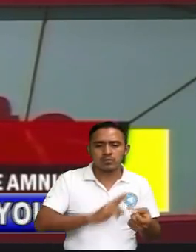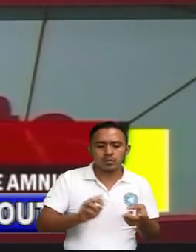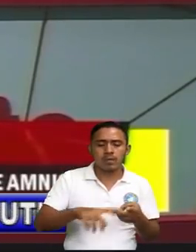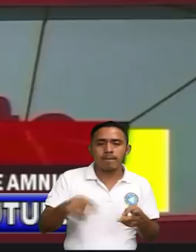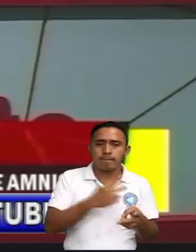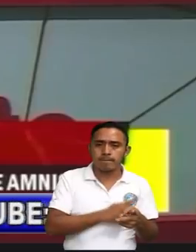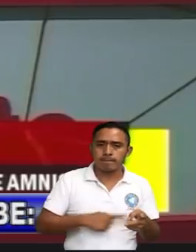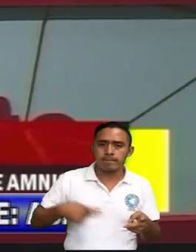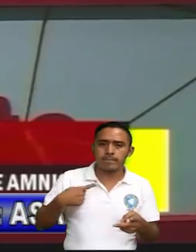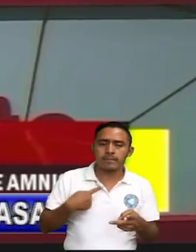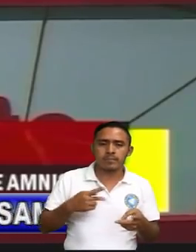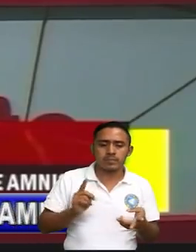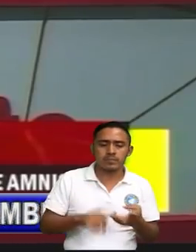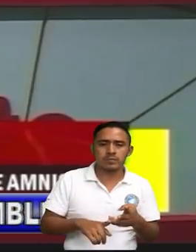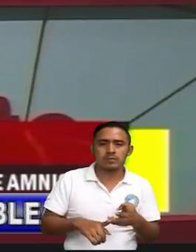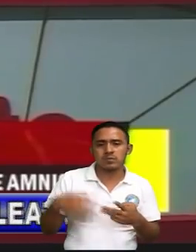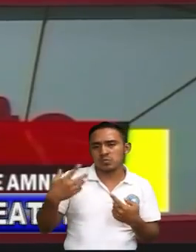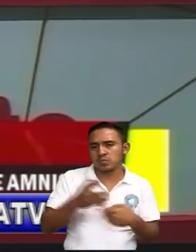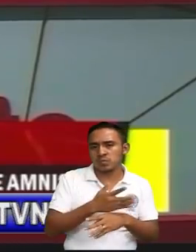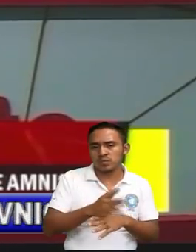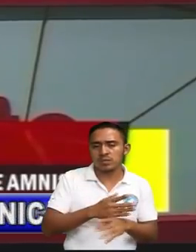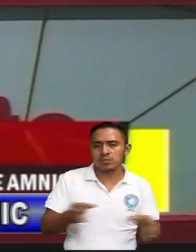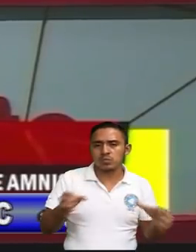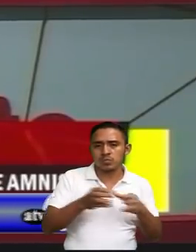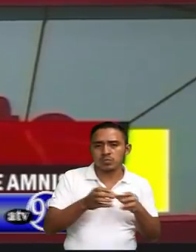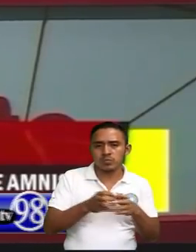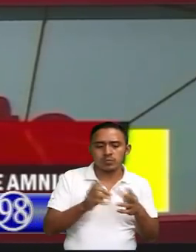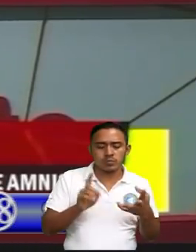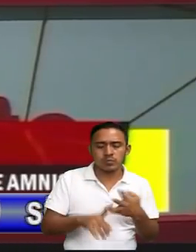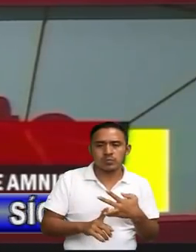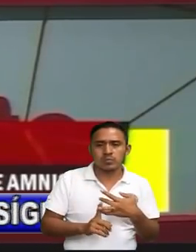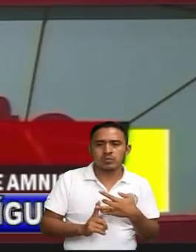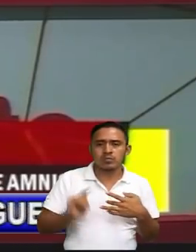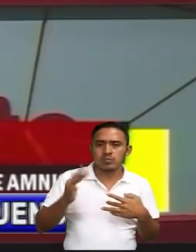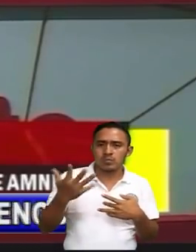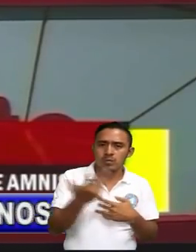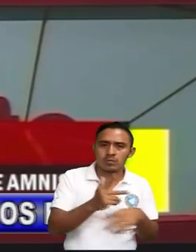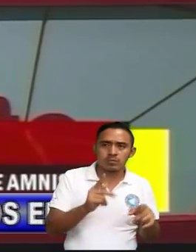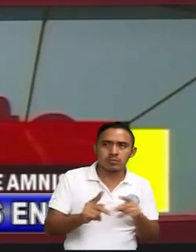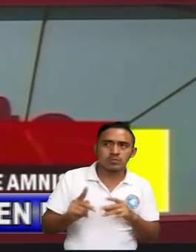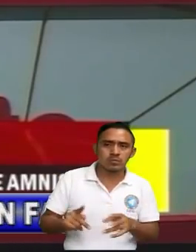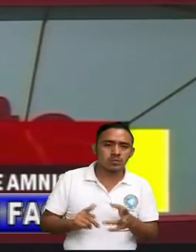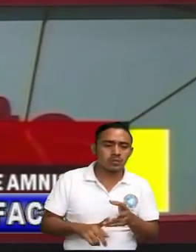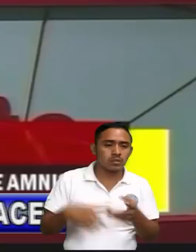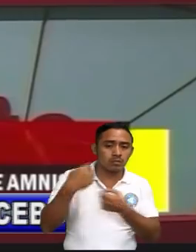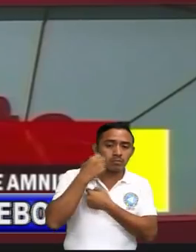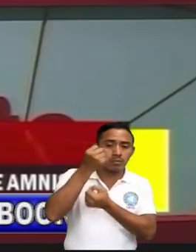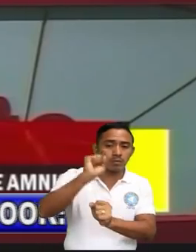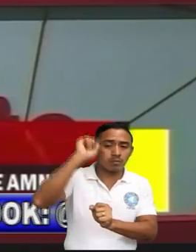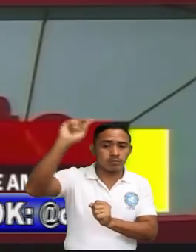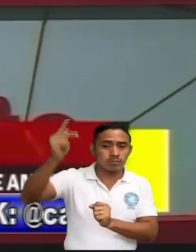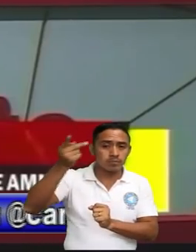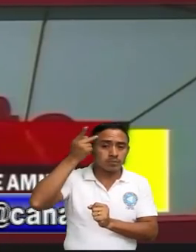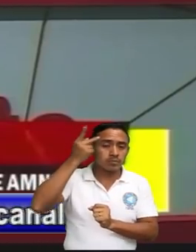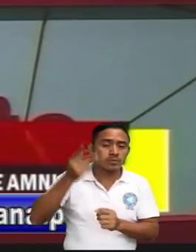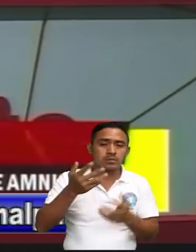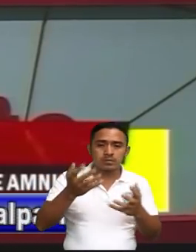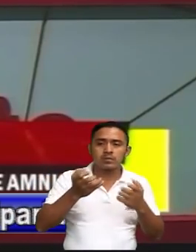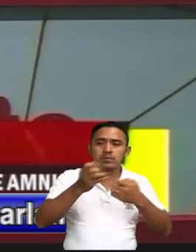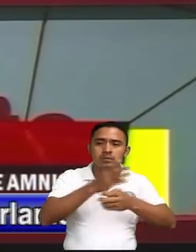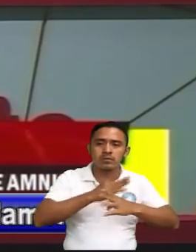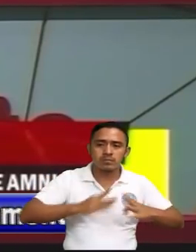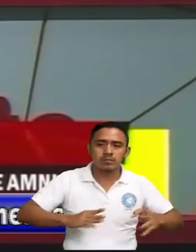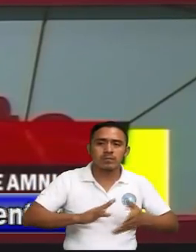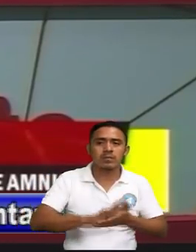pastores de la comunidad, están todos aquellos líderes políticos que quieren la paz